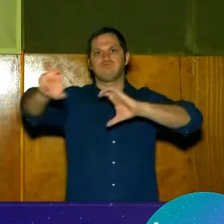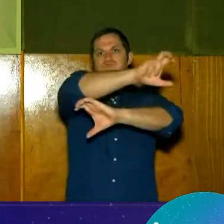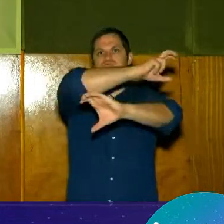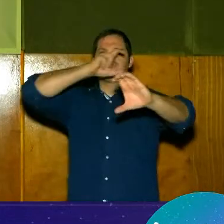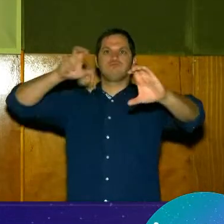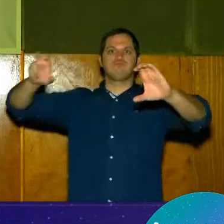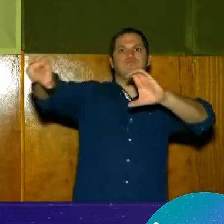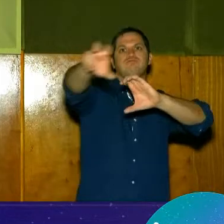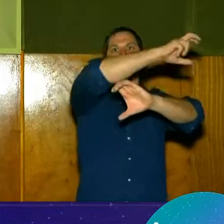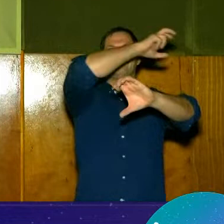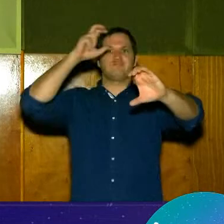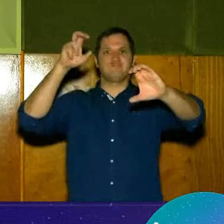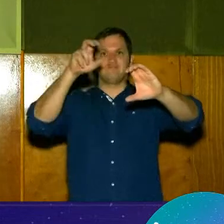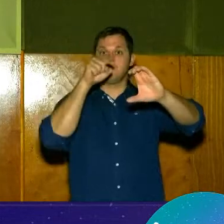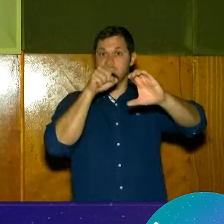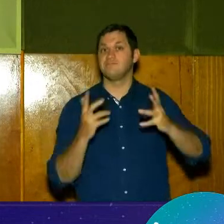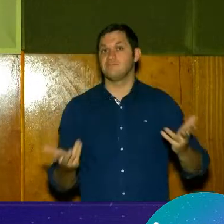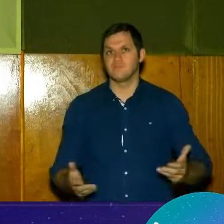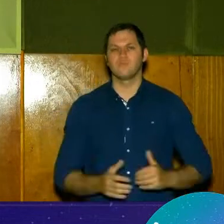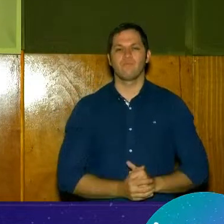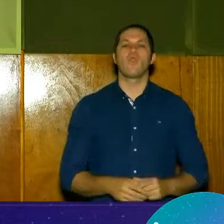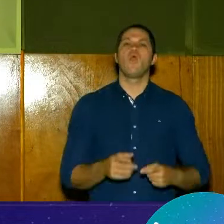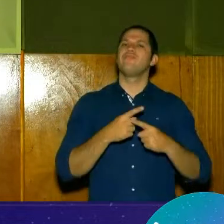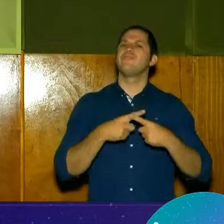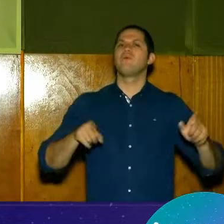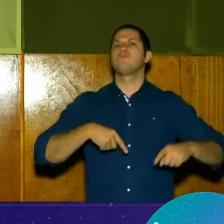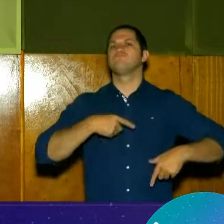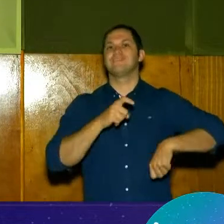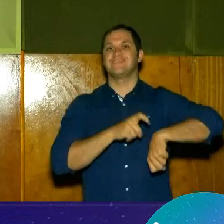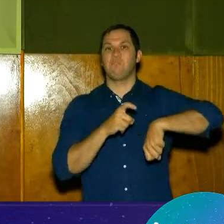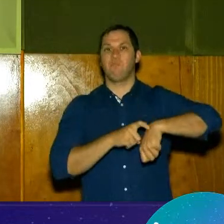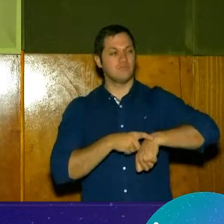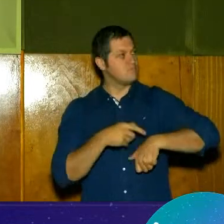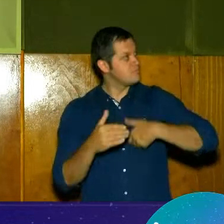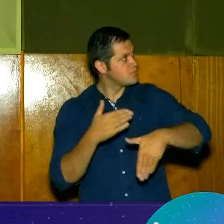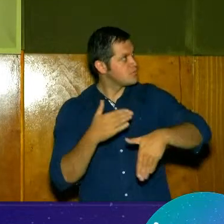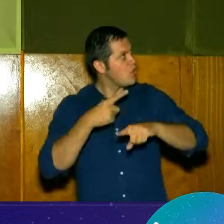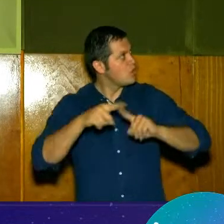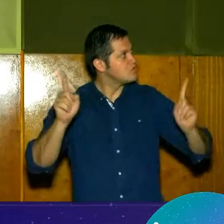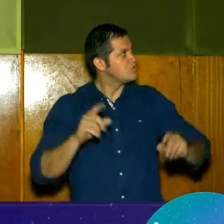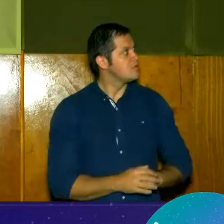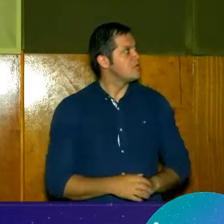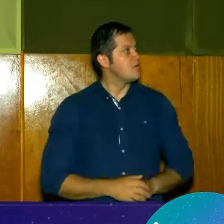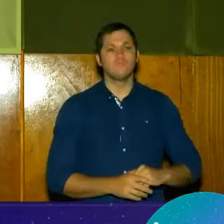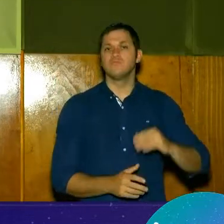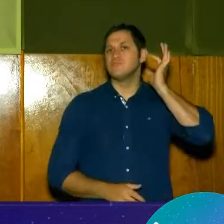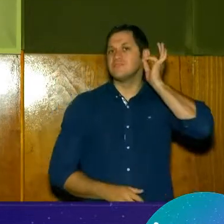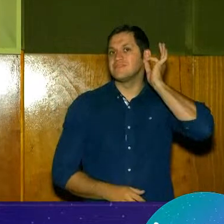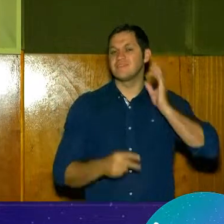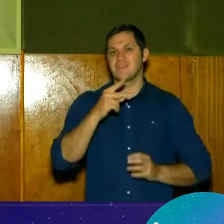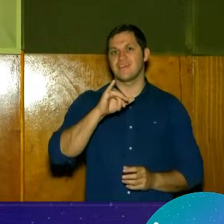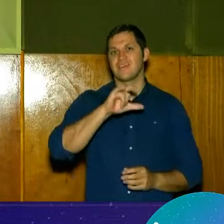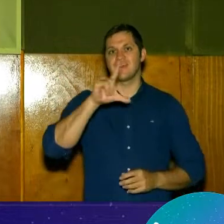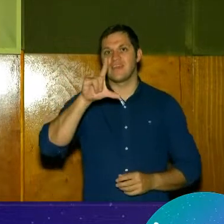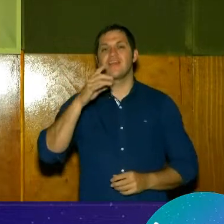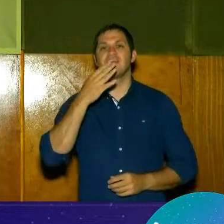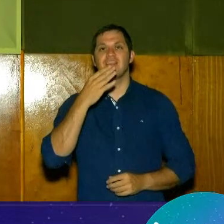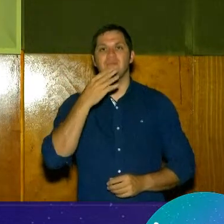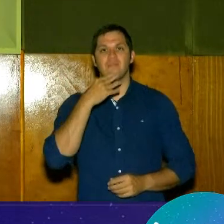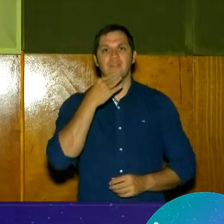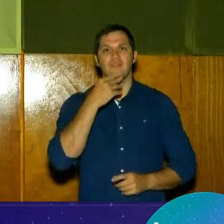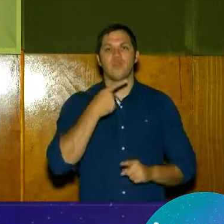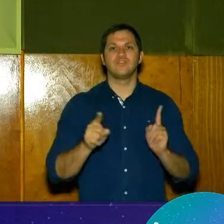muy avanzada su época ahora nos vamos a mover un poquito más adelante en el tiempo y vamos